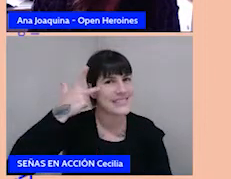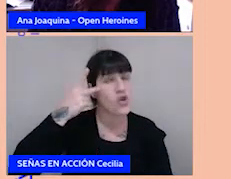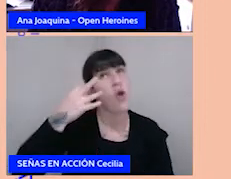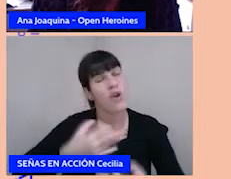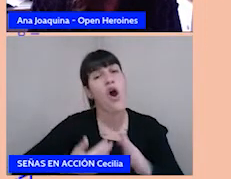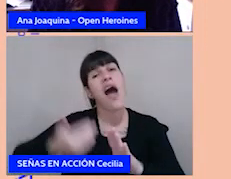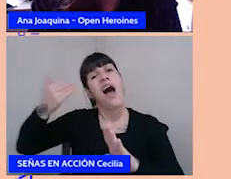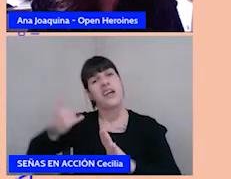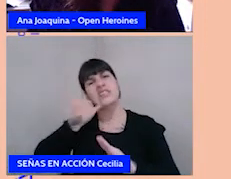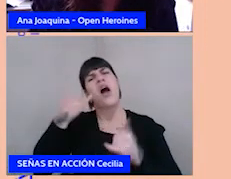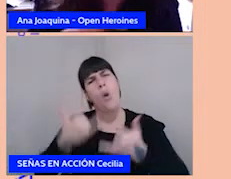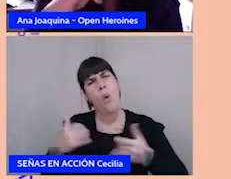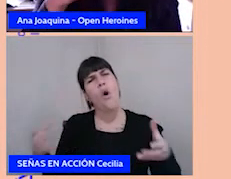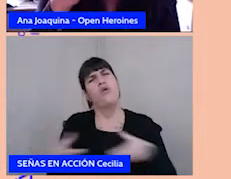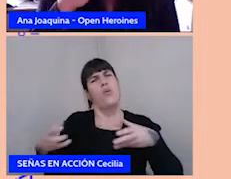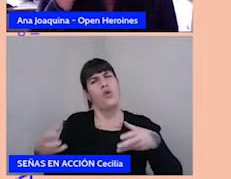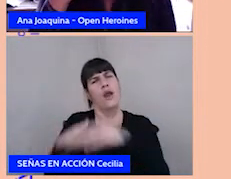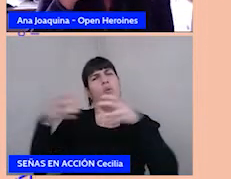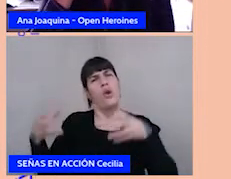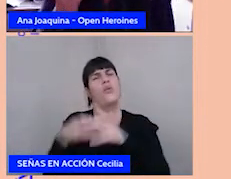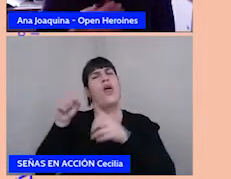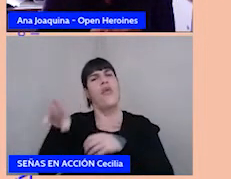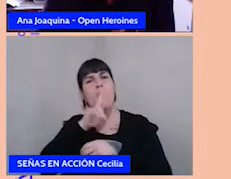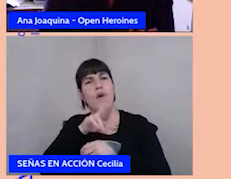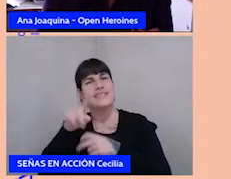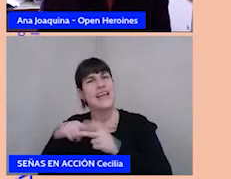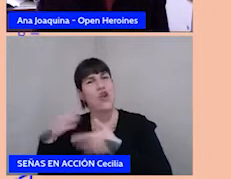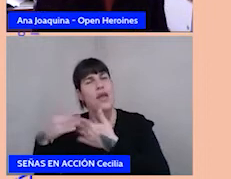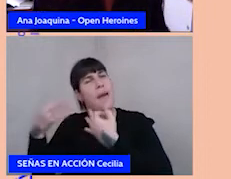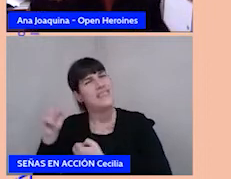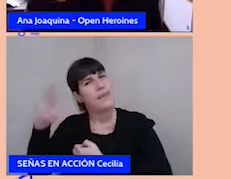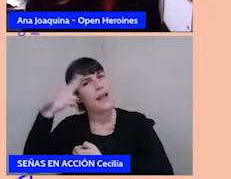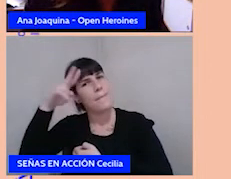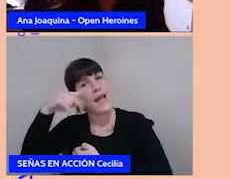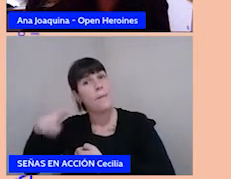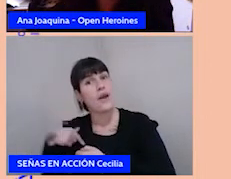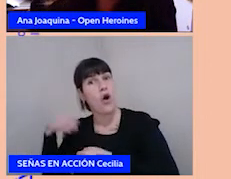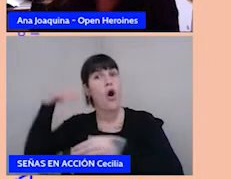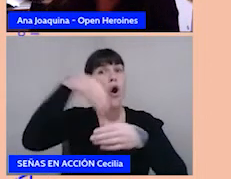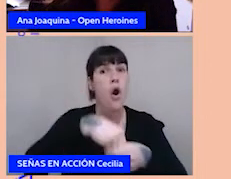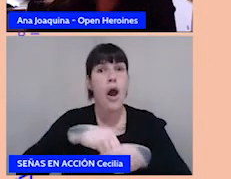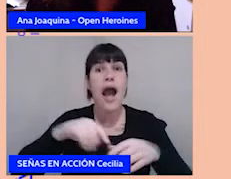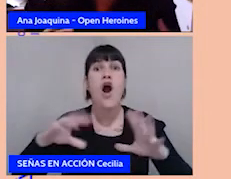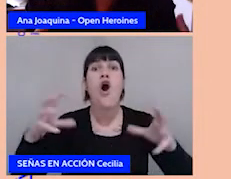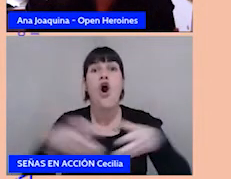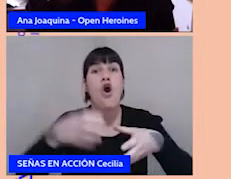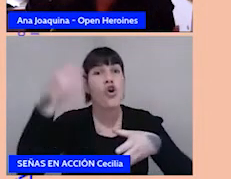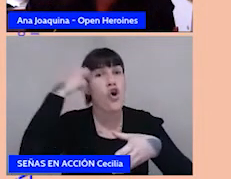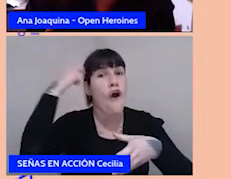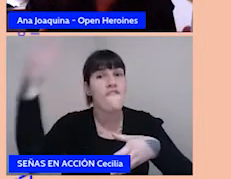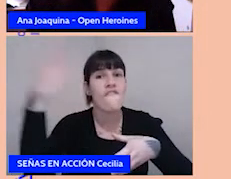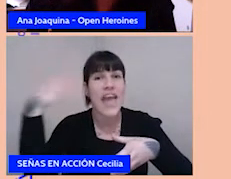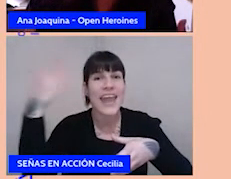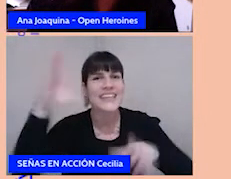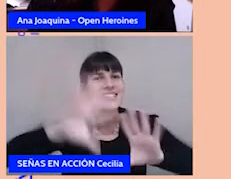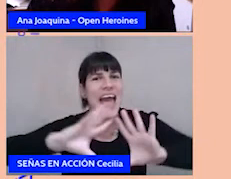en la tecnología, particularmente en México. Pero a partir de esta Conferencia Internacional de Datos, se empieza